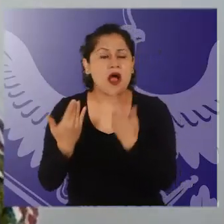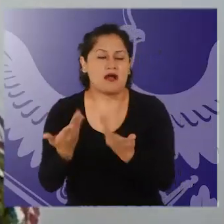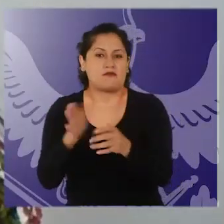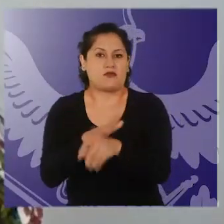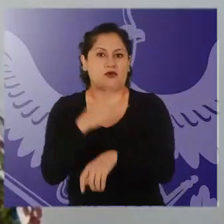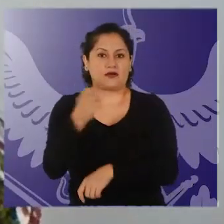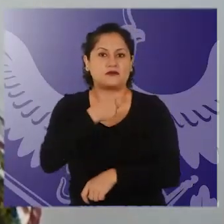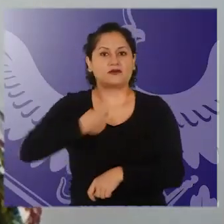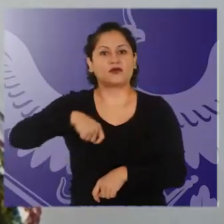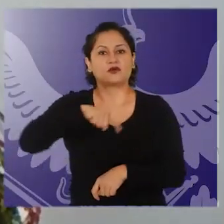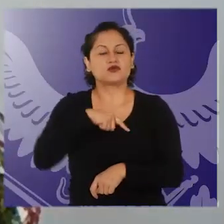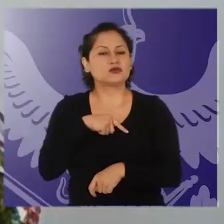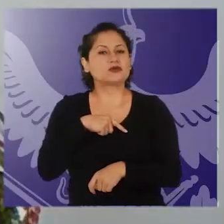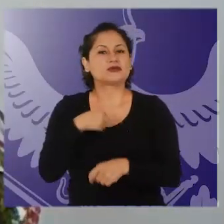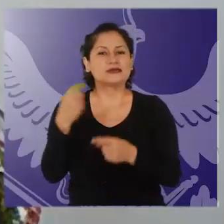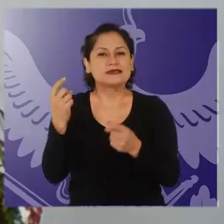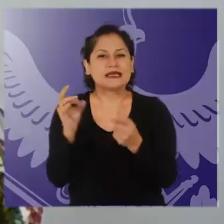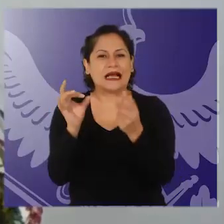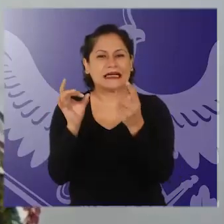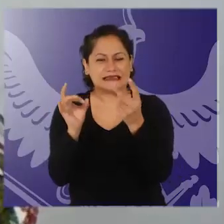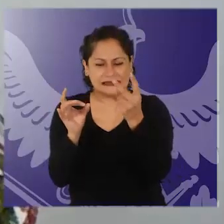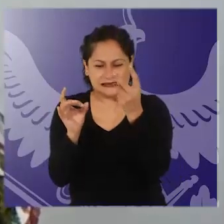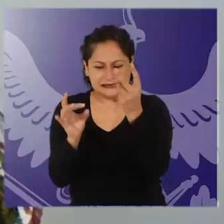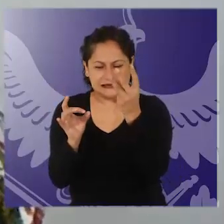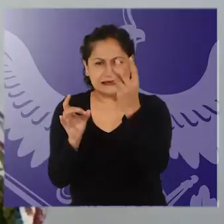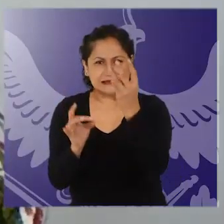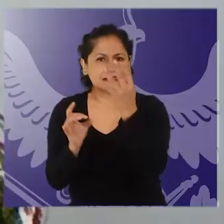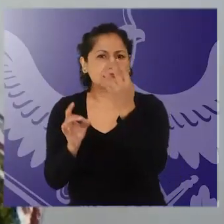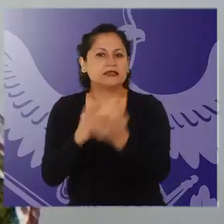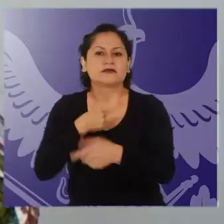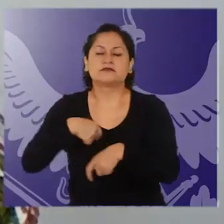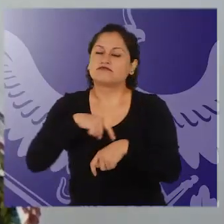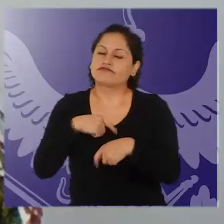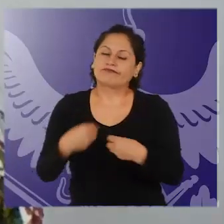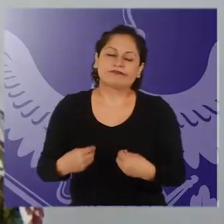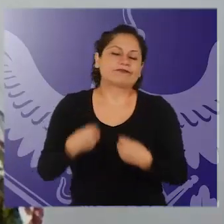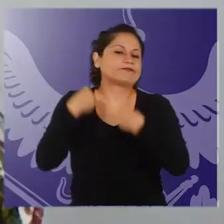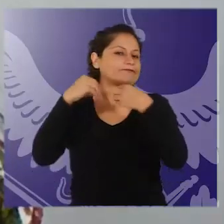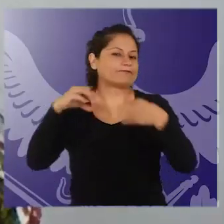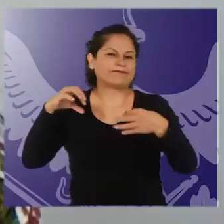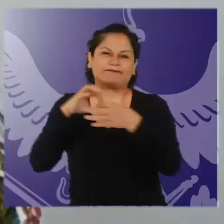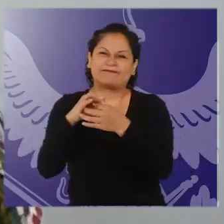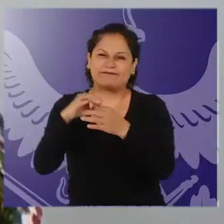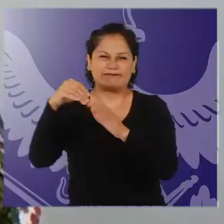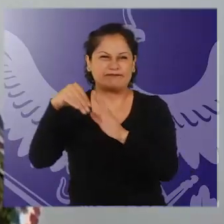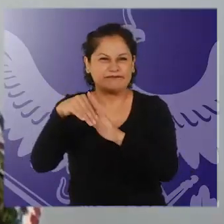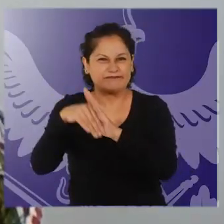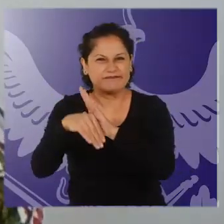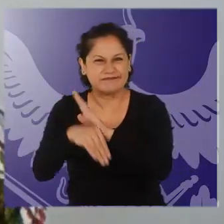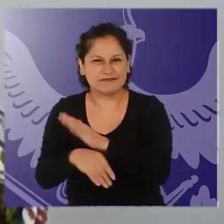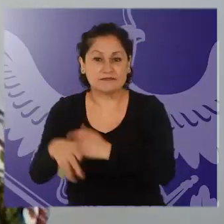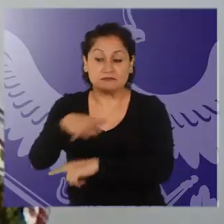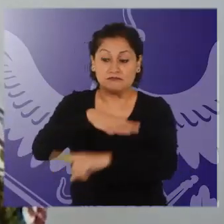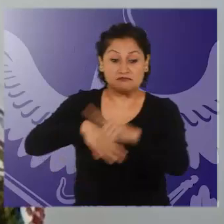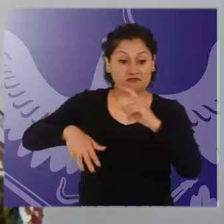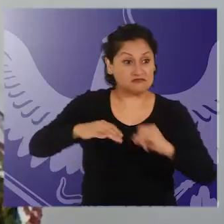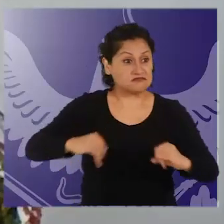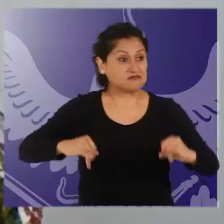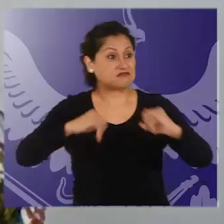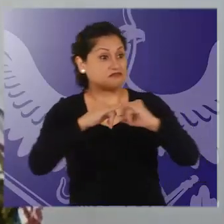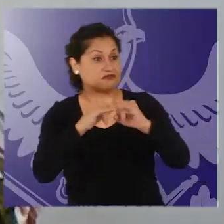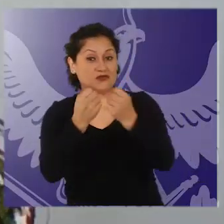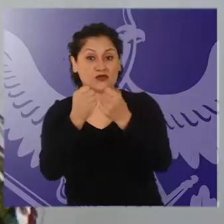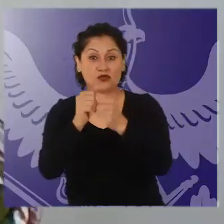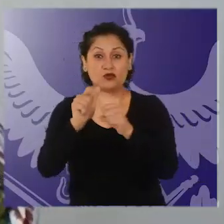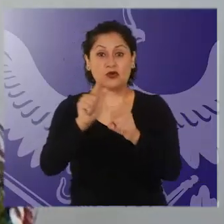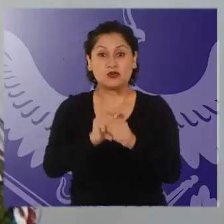Entonces estamos también a la par de todas estas vulnerabilidades, de este no reconocimiento de nuestros derechos, de este racismo